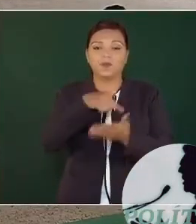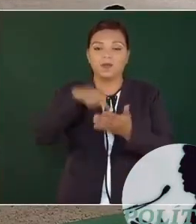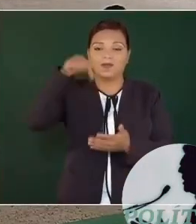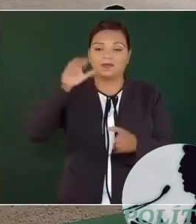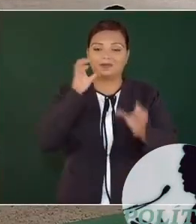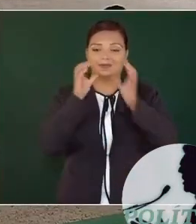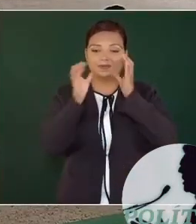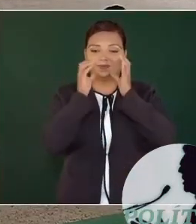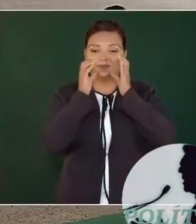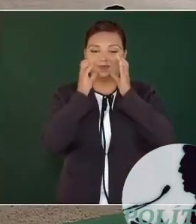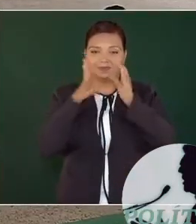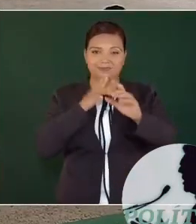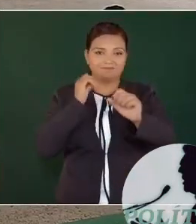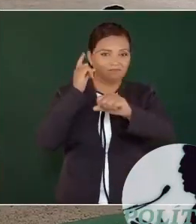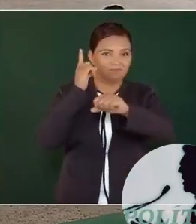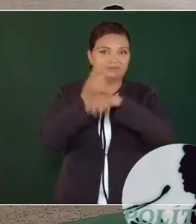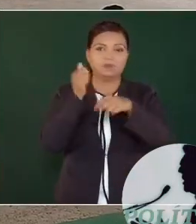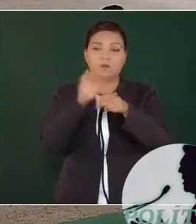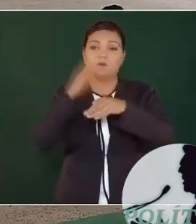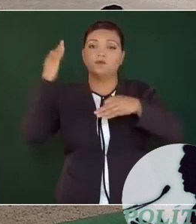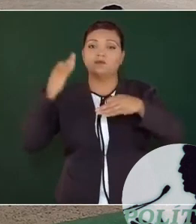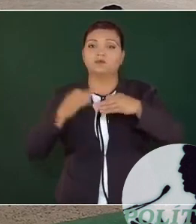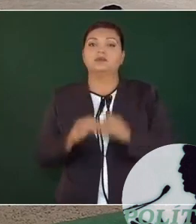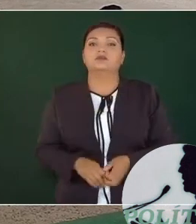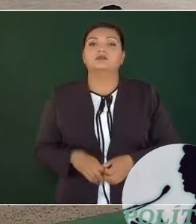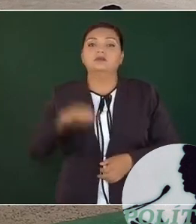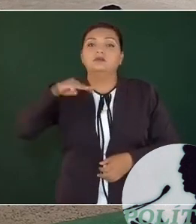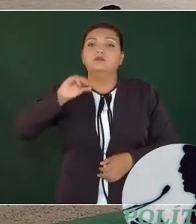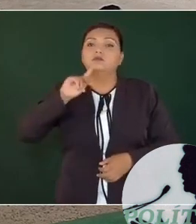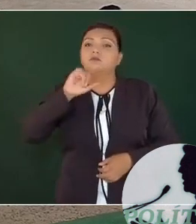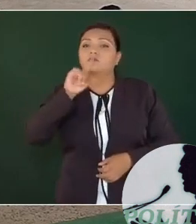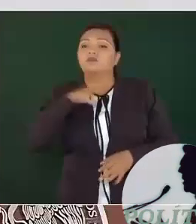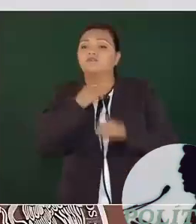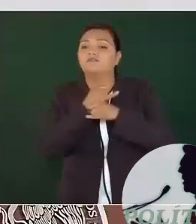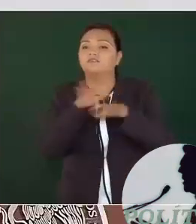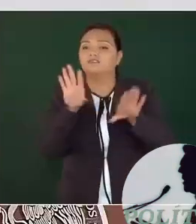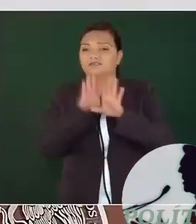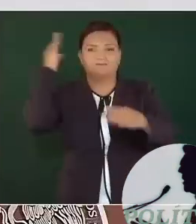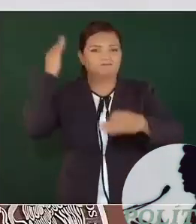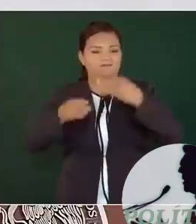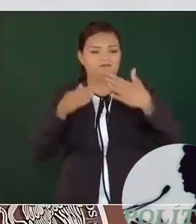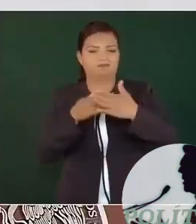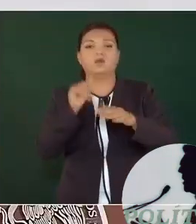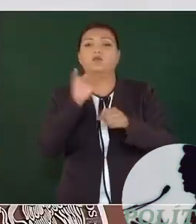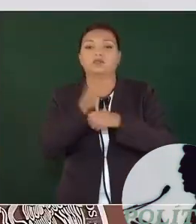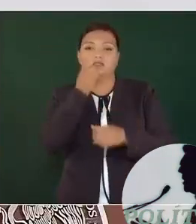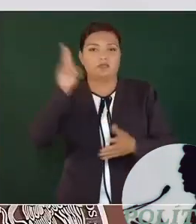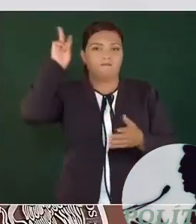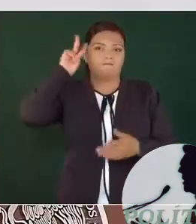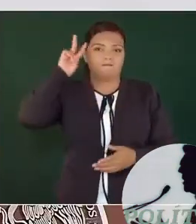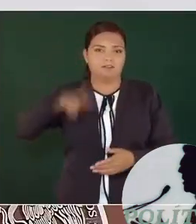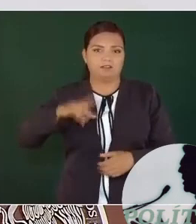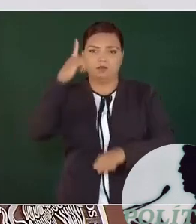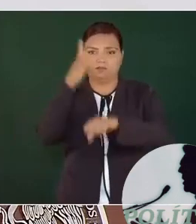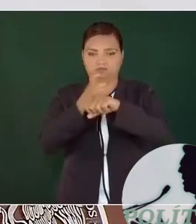de comunicación directa que venció el monopolio informativo, colocando a la verdad como el